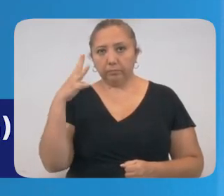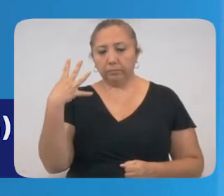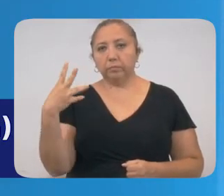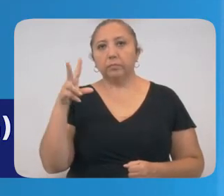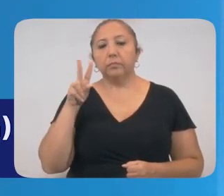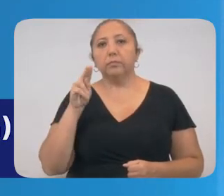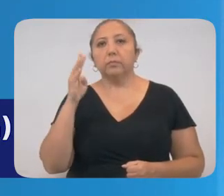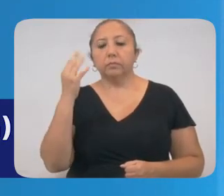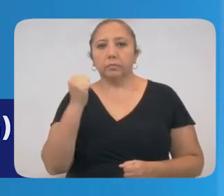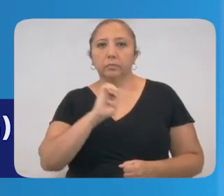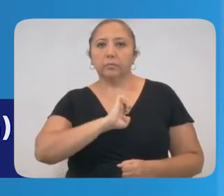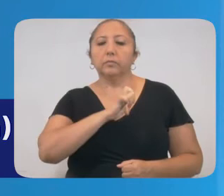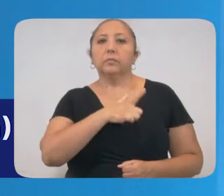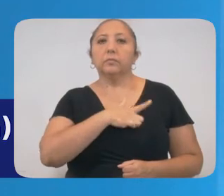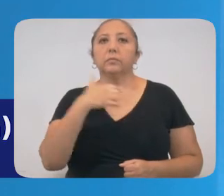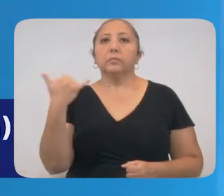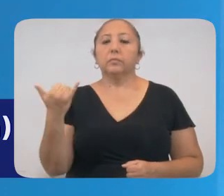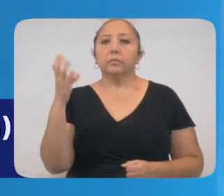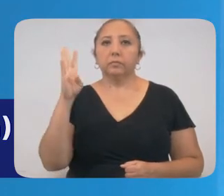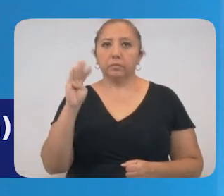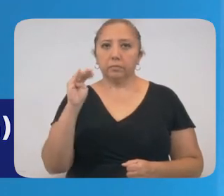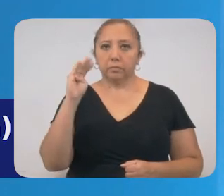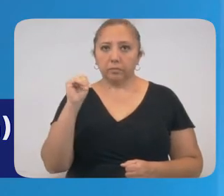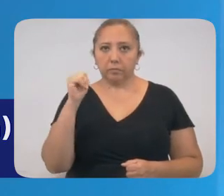9992-008489 en español y